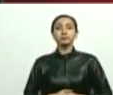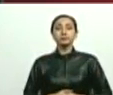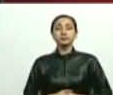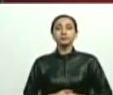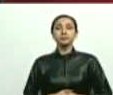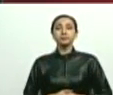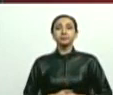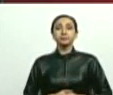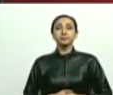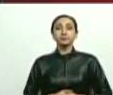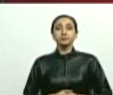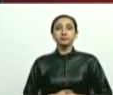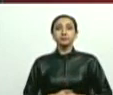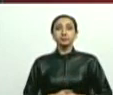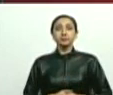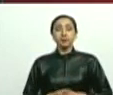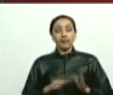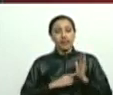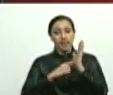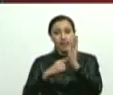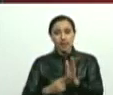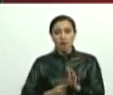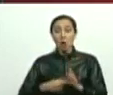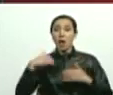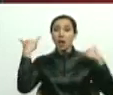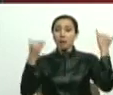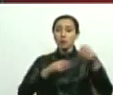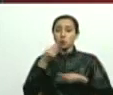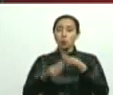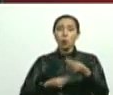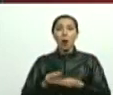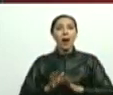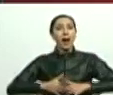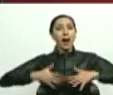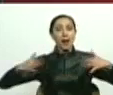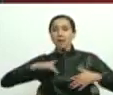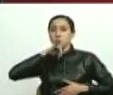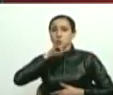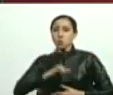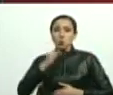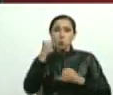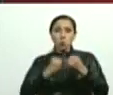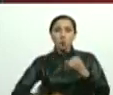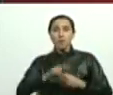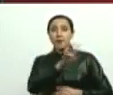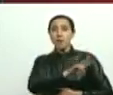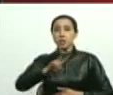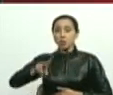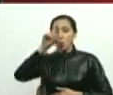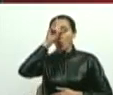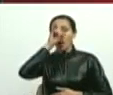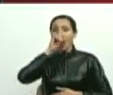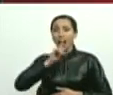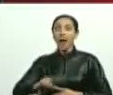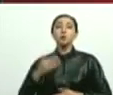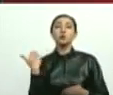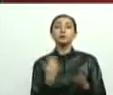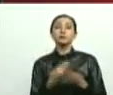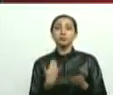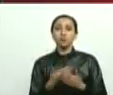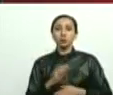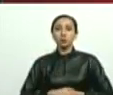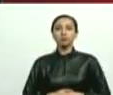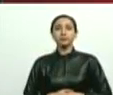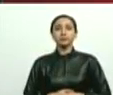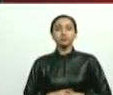directo en los eventos históricos más grandes de los últimos 22 años, ha sido testigo como